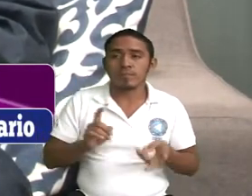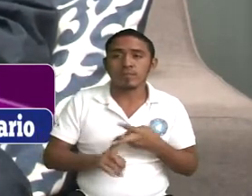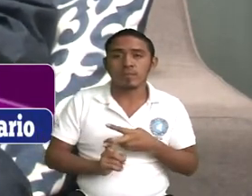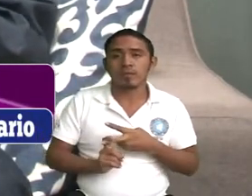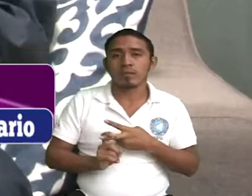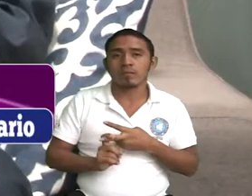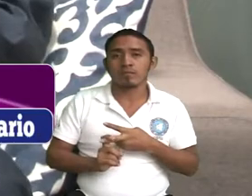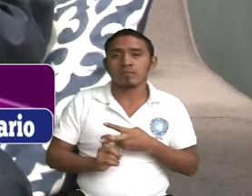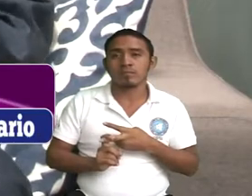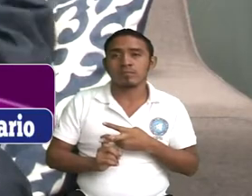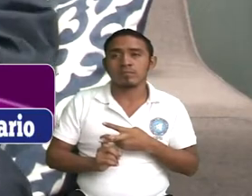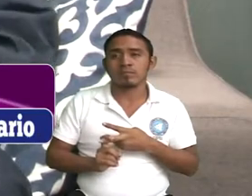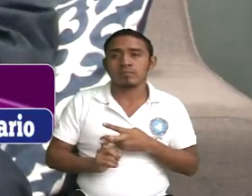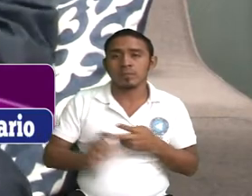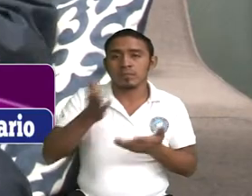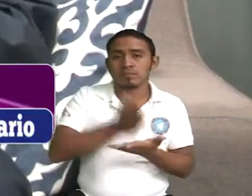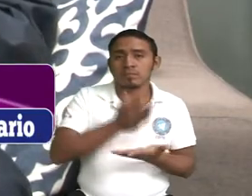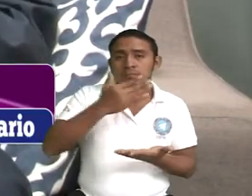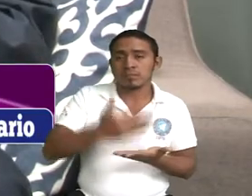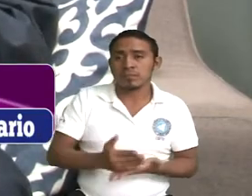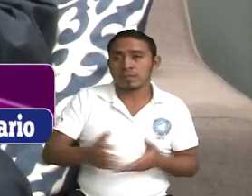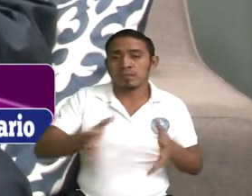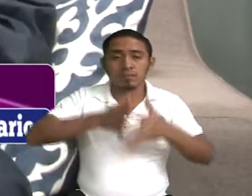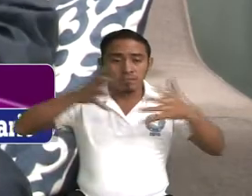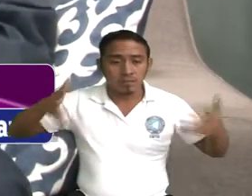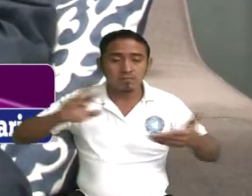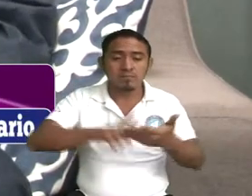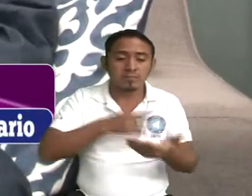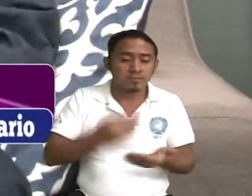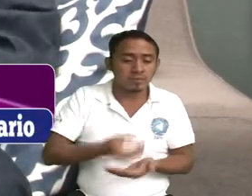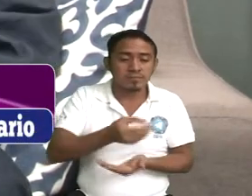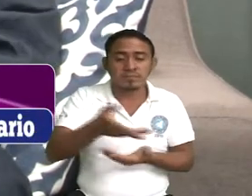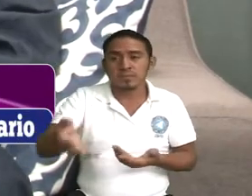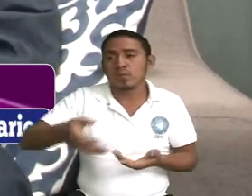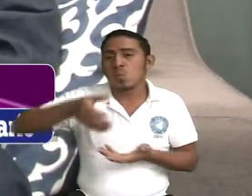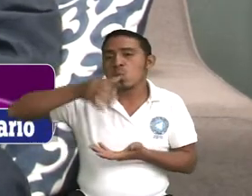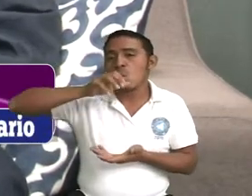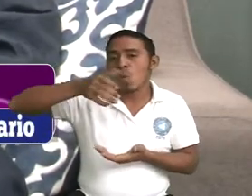un pastel, estuvimos dándoles bebida y